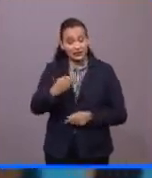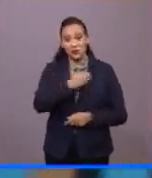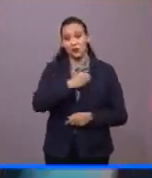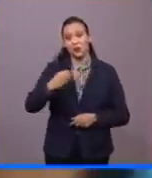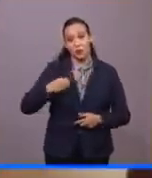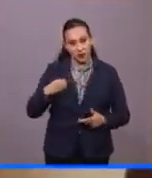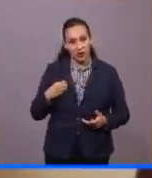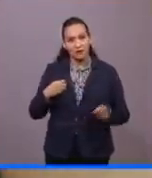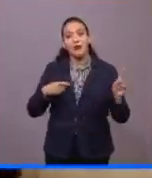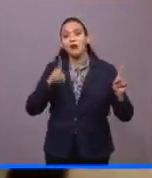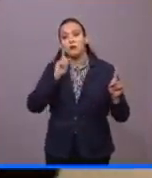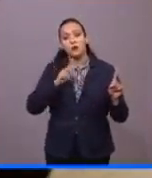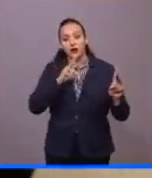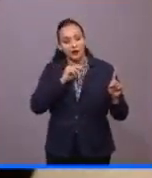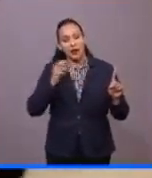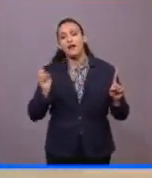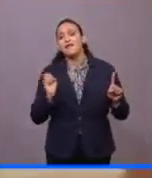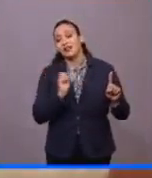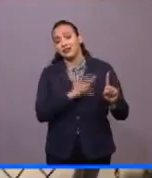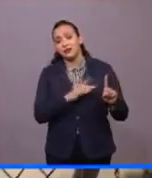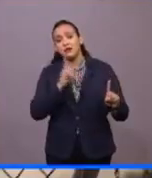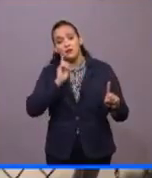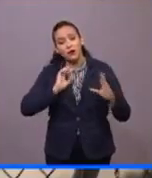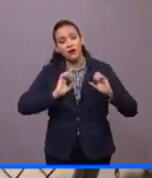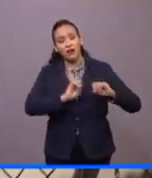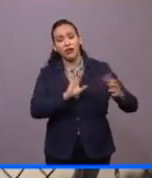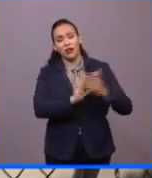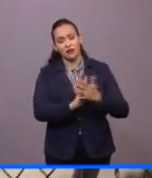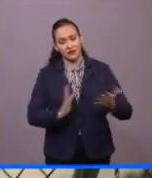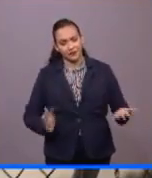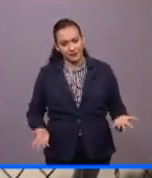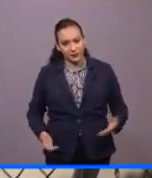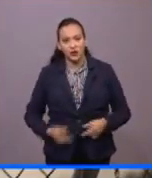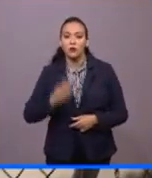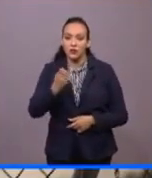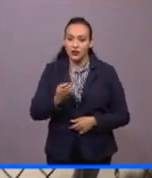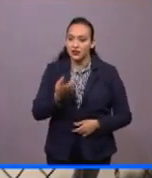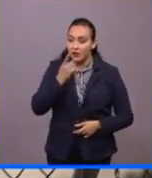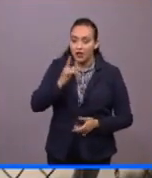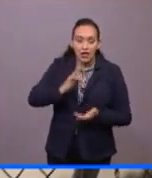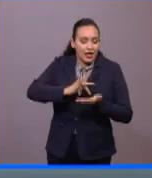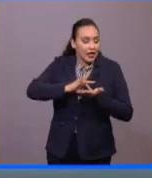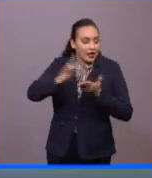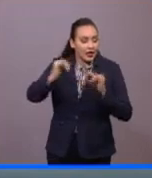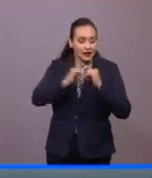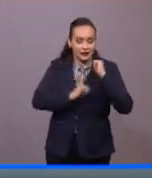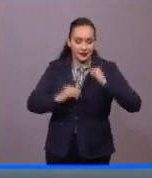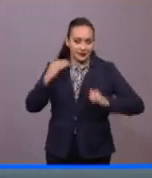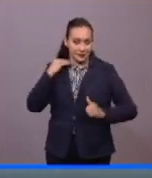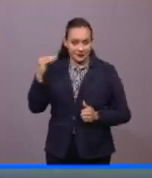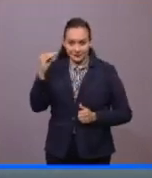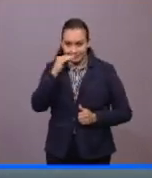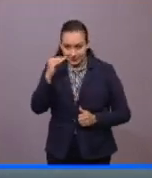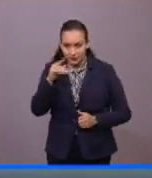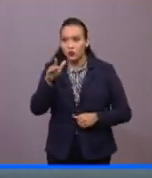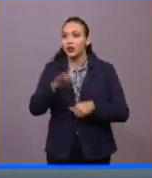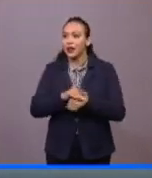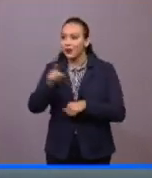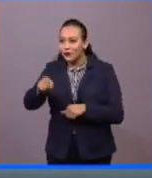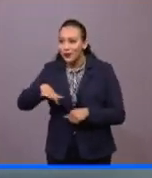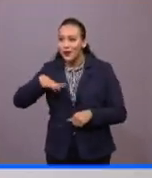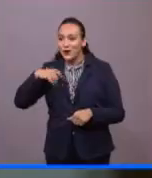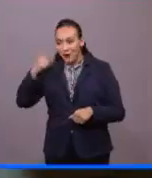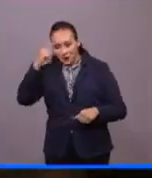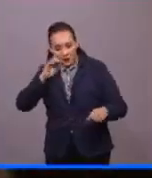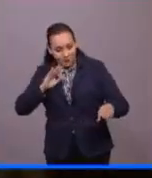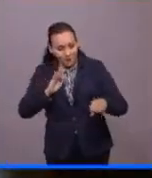el procedimiento abreviado. Así, reconoció el impulso de la Defensoría Pública y de la sociedad civil para alcanzar